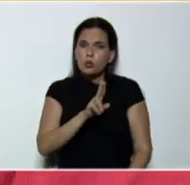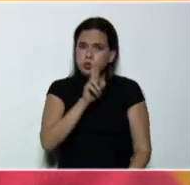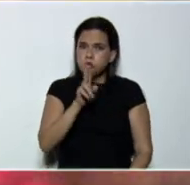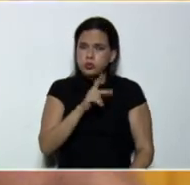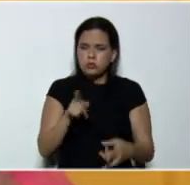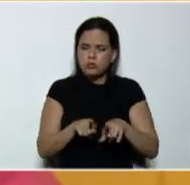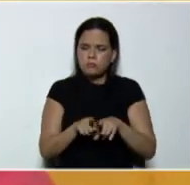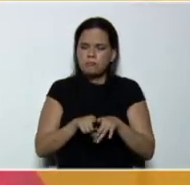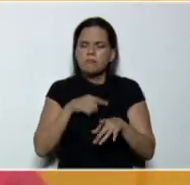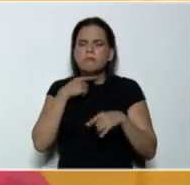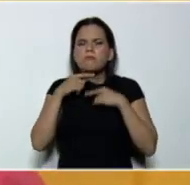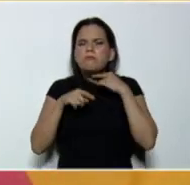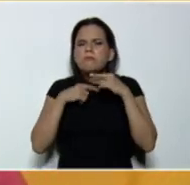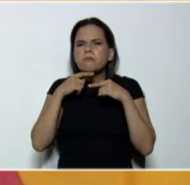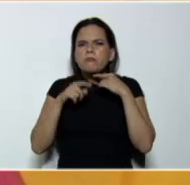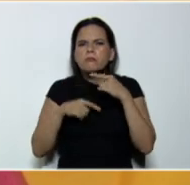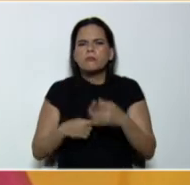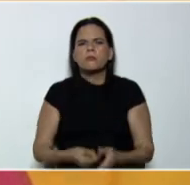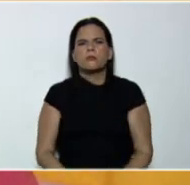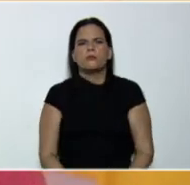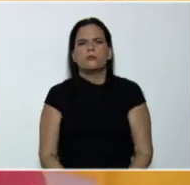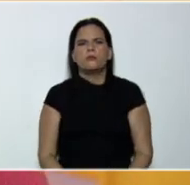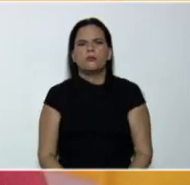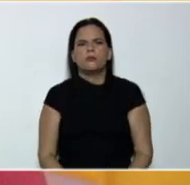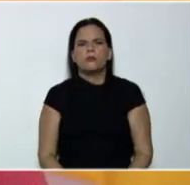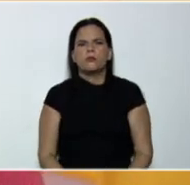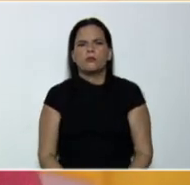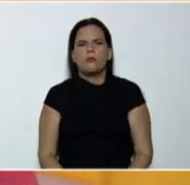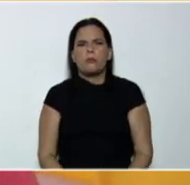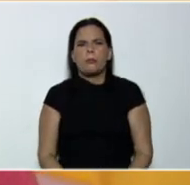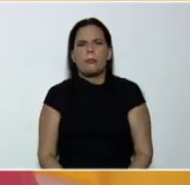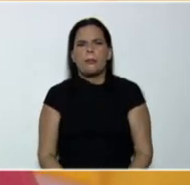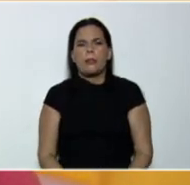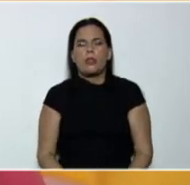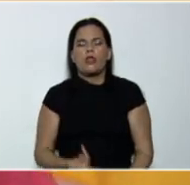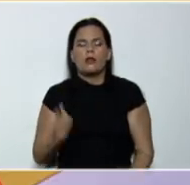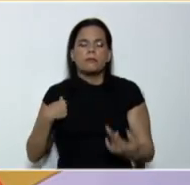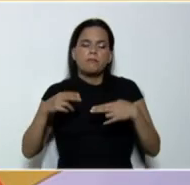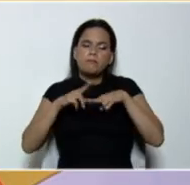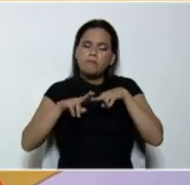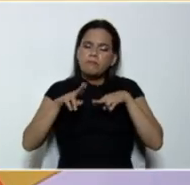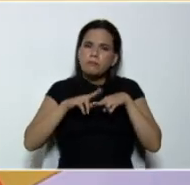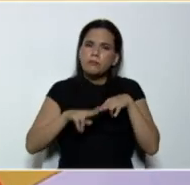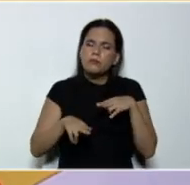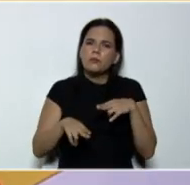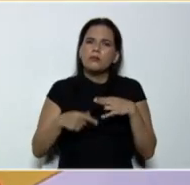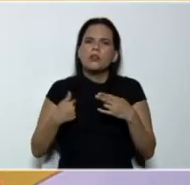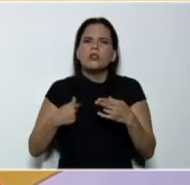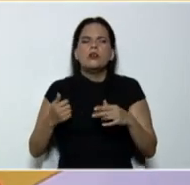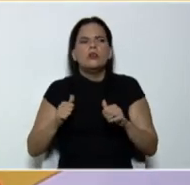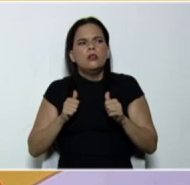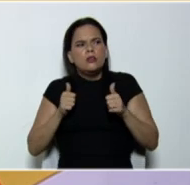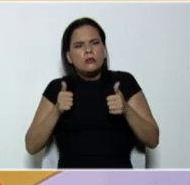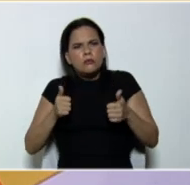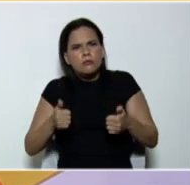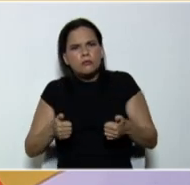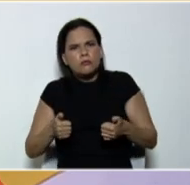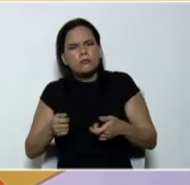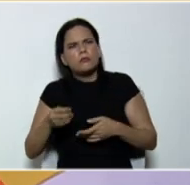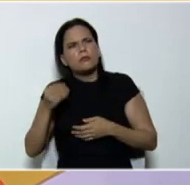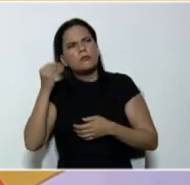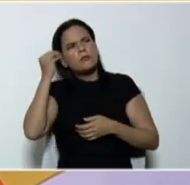los colores. ¿Ven? Así el niño va trabajando, recordando